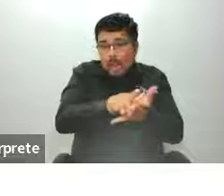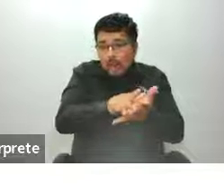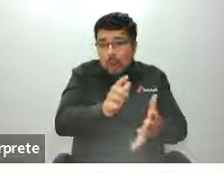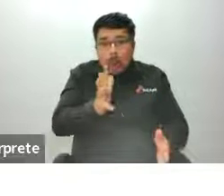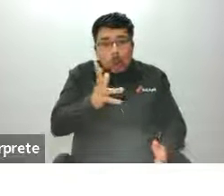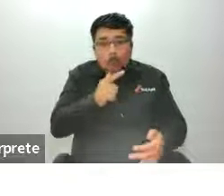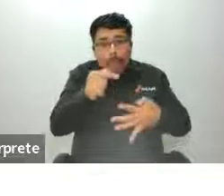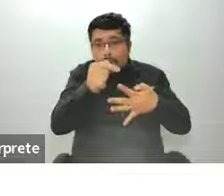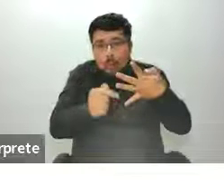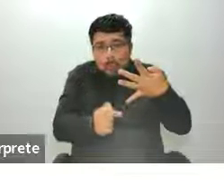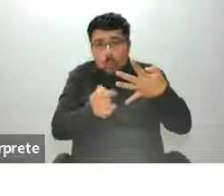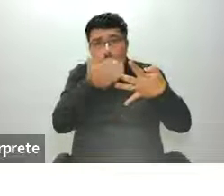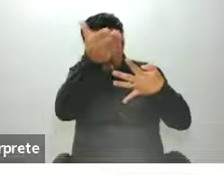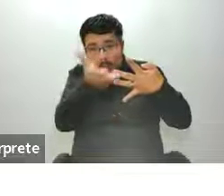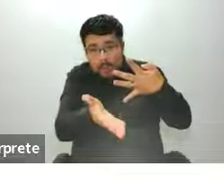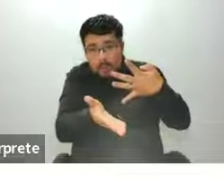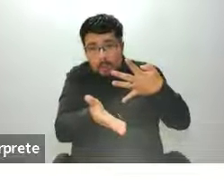lengua.